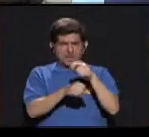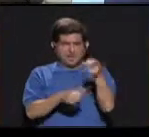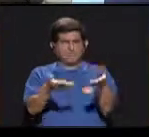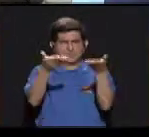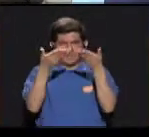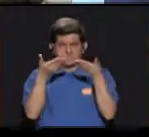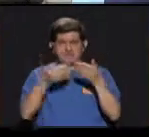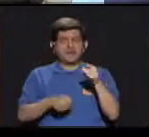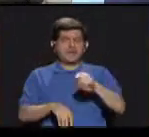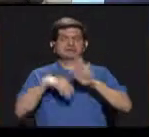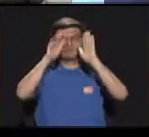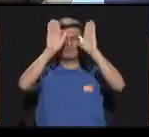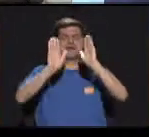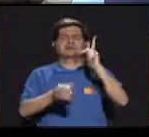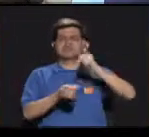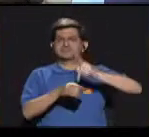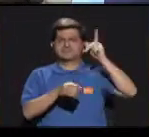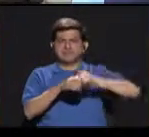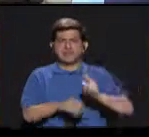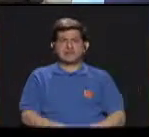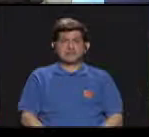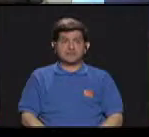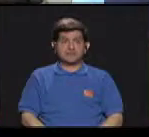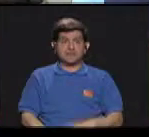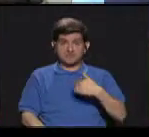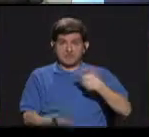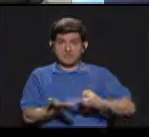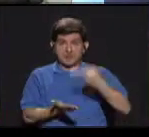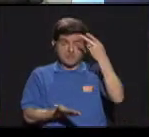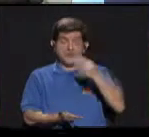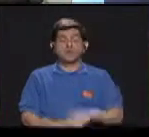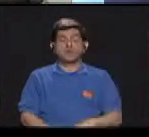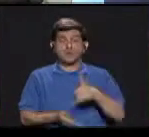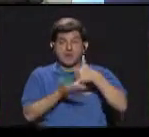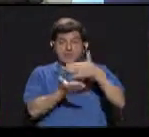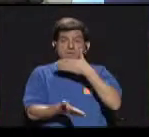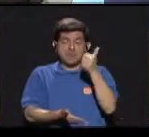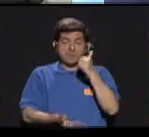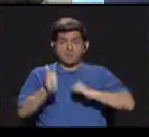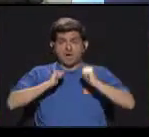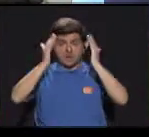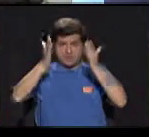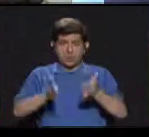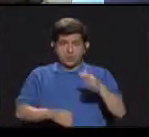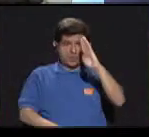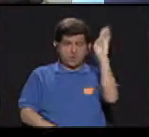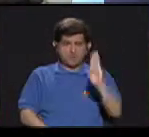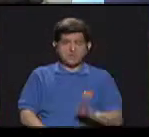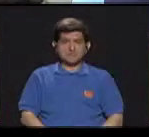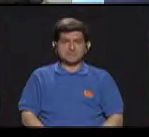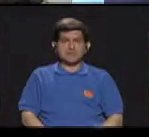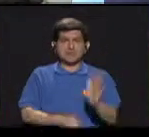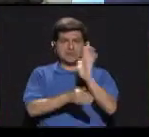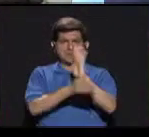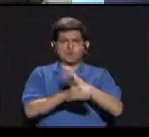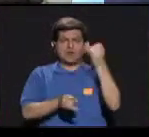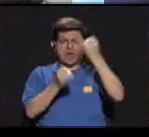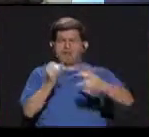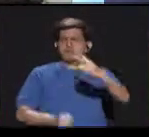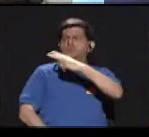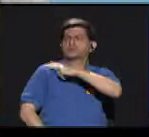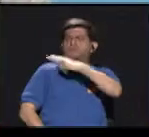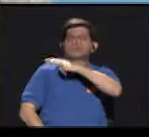de las últimas obras que nos dio fue esa maravillosa participación que le valió inclusive el premio a Mejor Actor en Brasil por el largometraje El Último